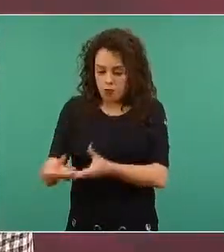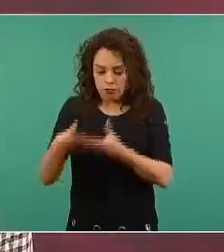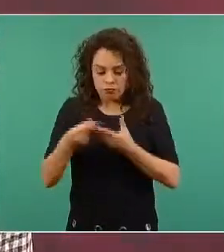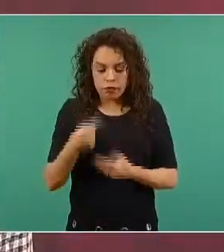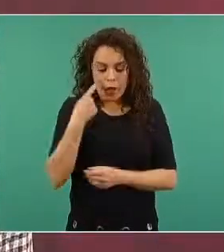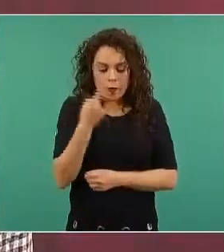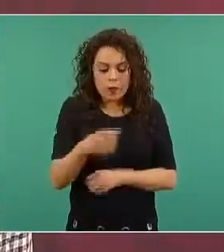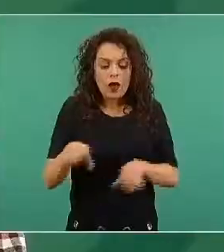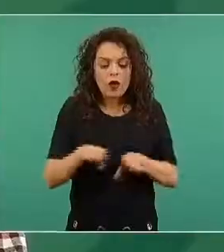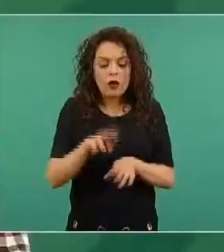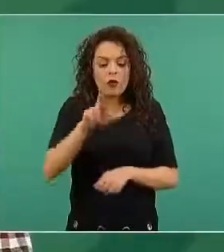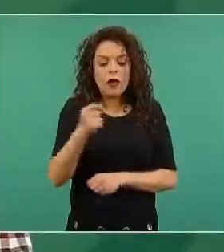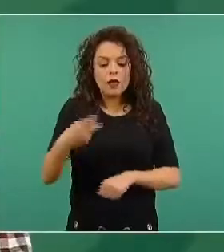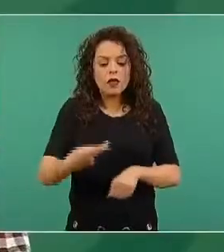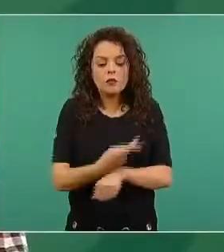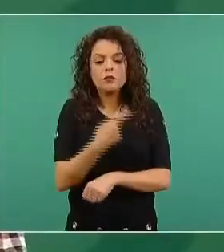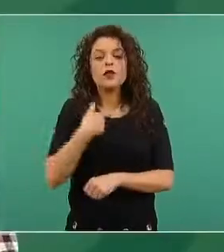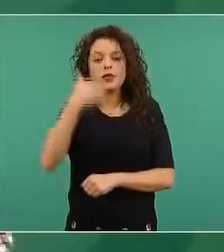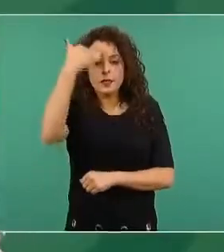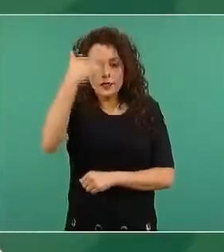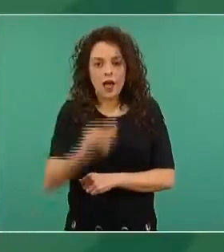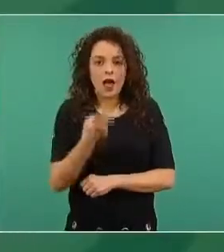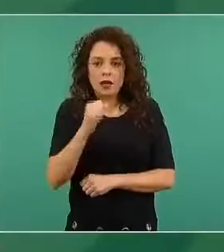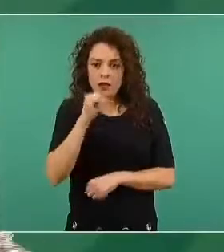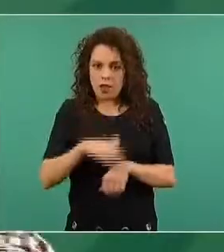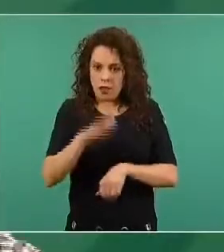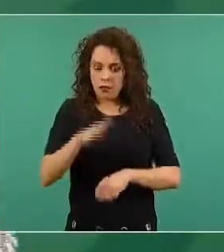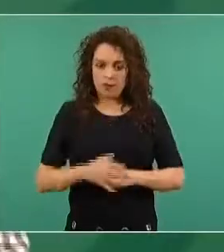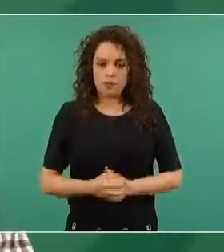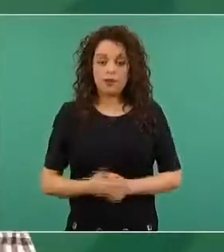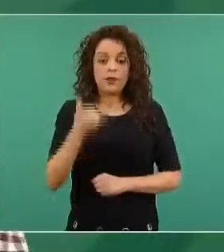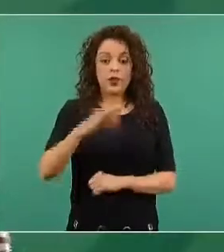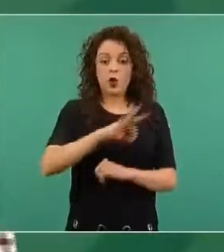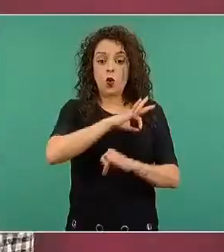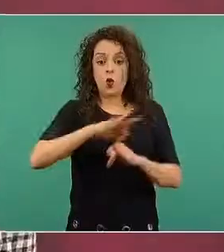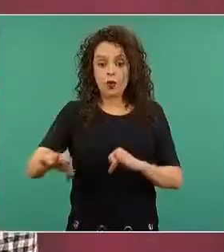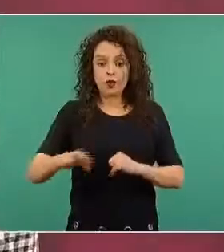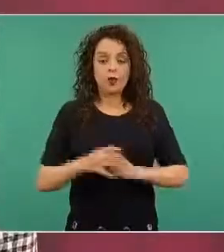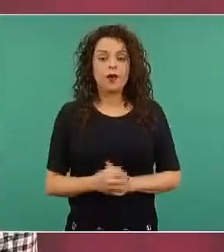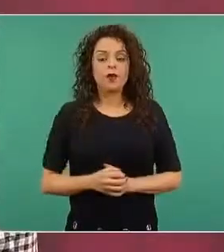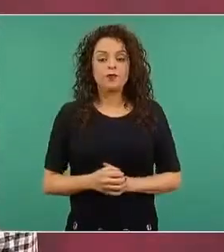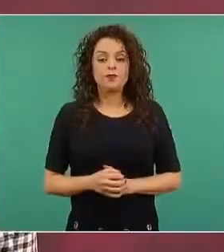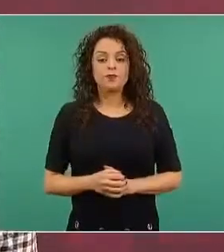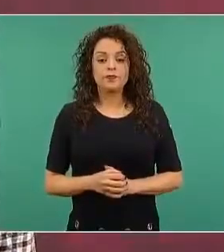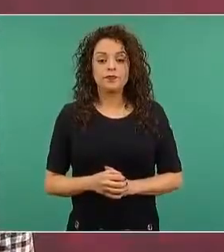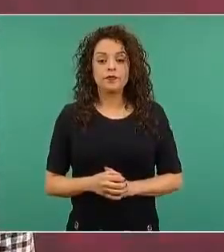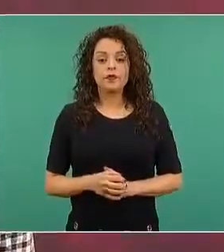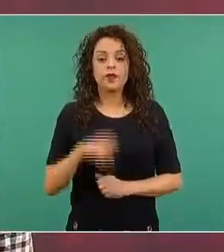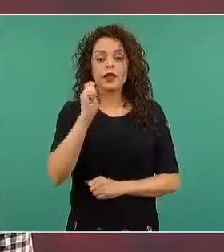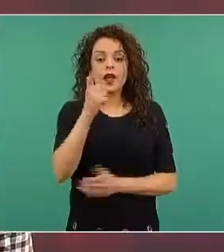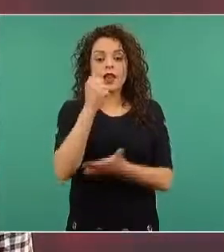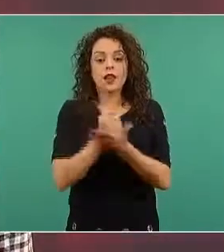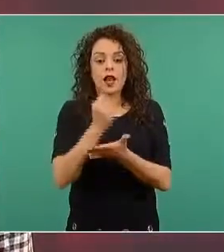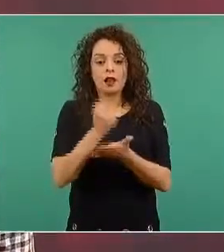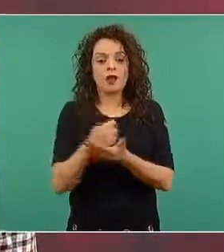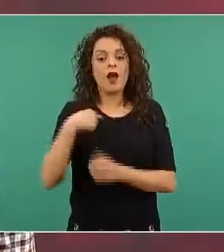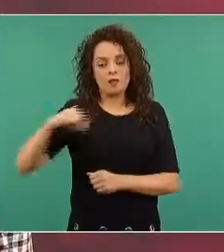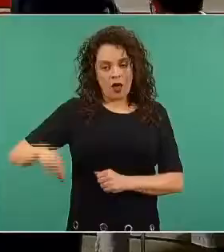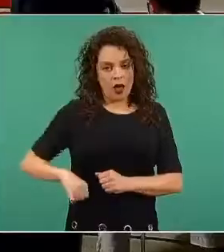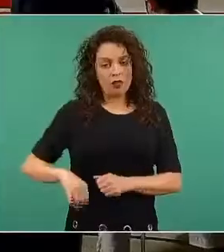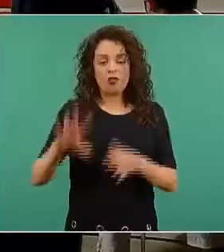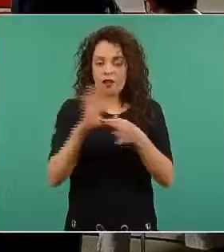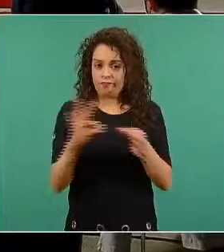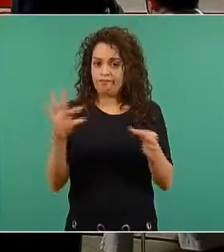vaya ocurriendo. Entonces, eso es el estado que guarda. Finalmente, un momentito, Tratamientos, me interesa comentar sobre tratamientos.